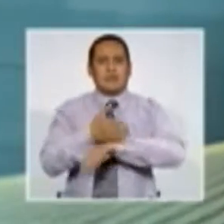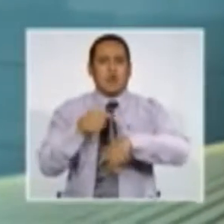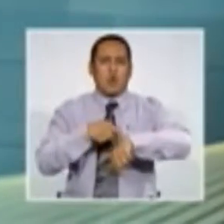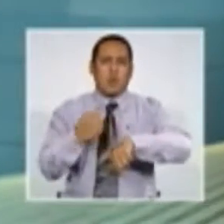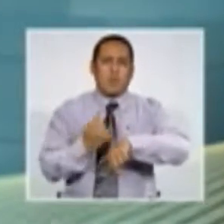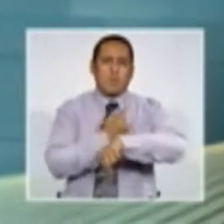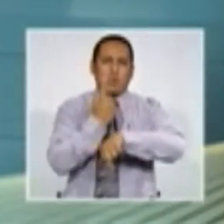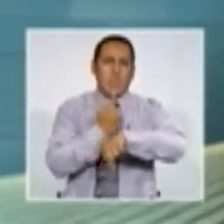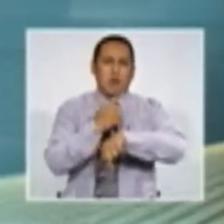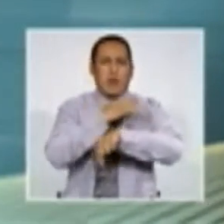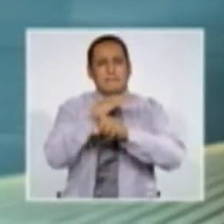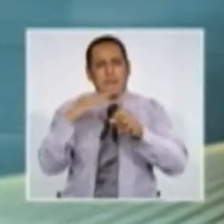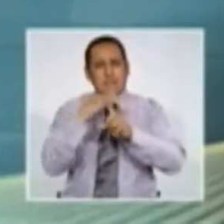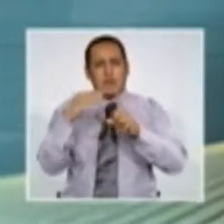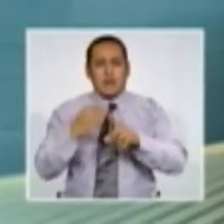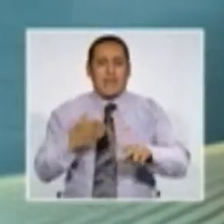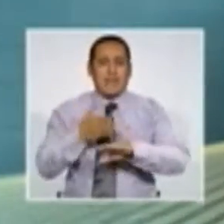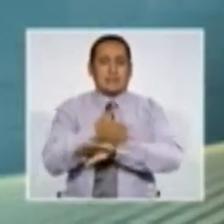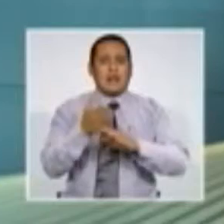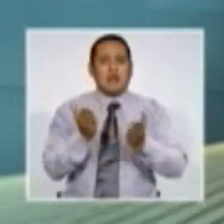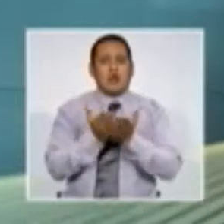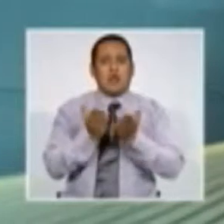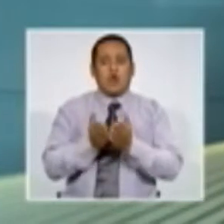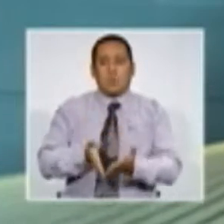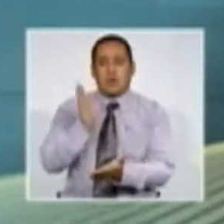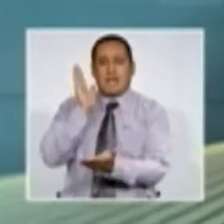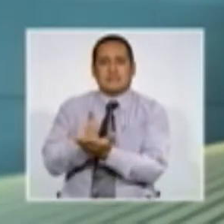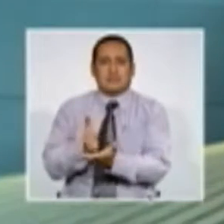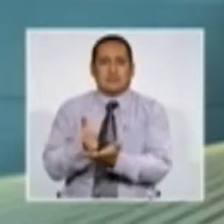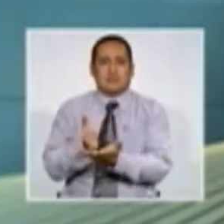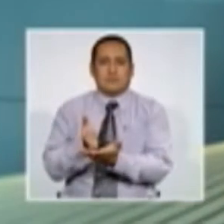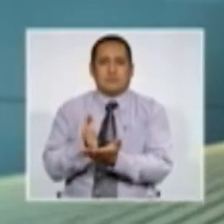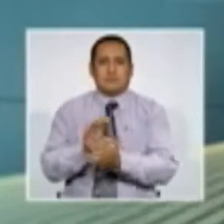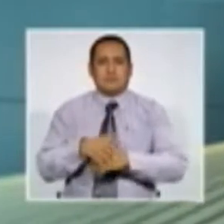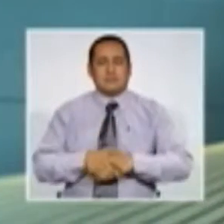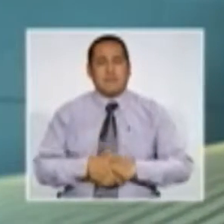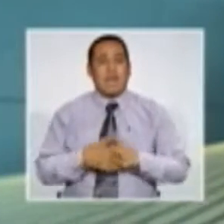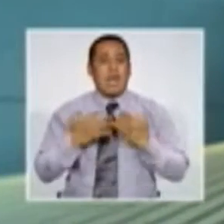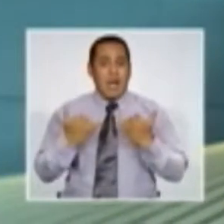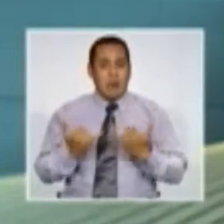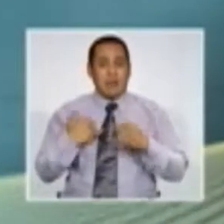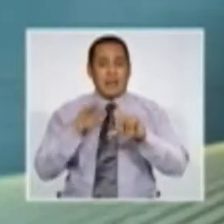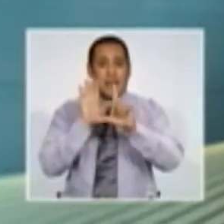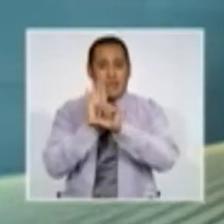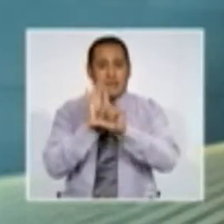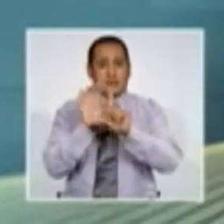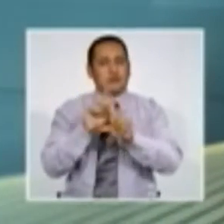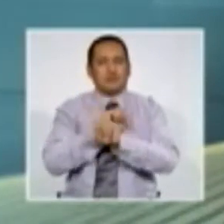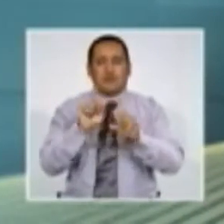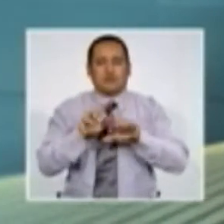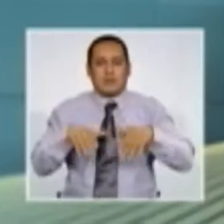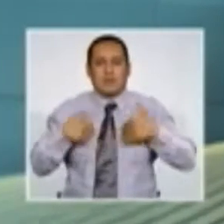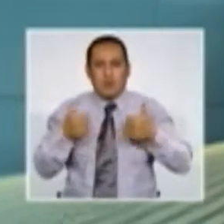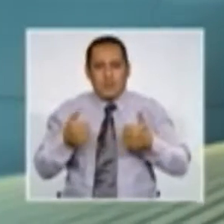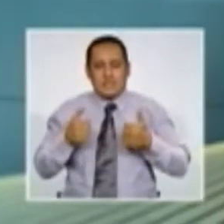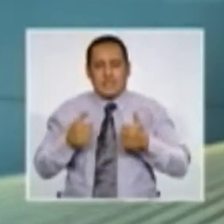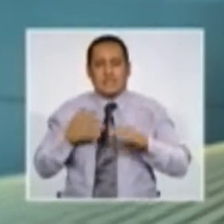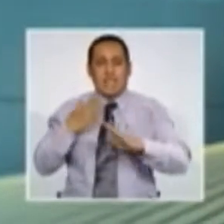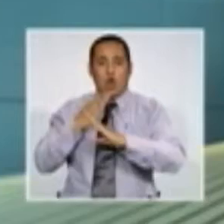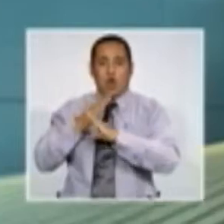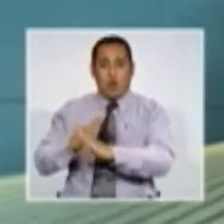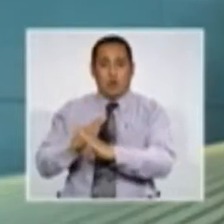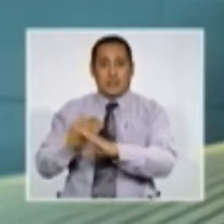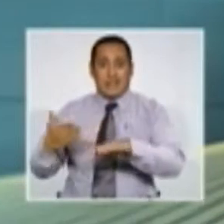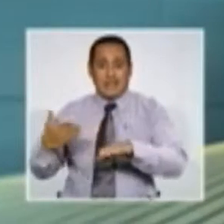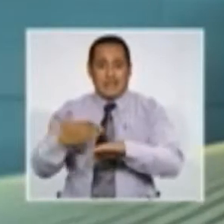se le permitía durante media hora o una hora entrar a clases como señal de castigo. Ahora, con la ley, no se